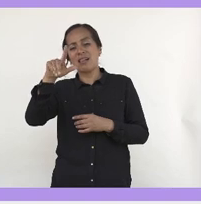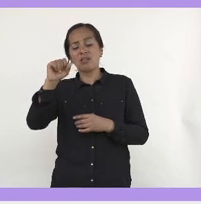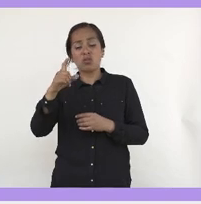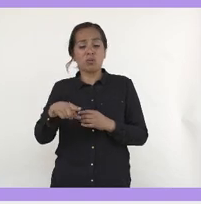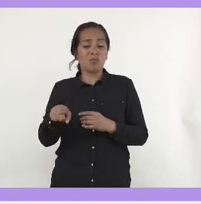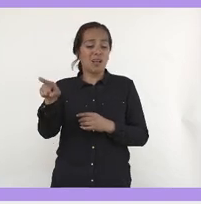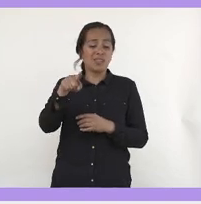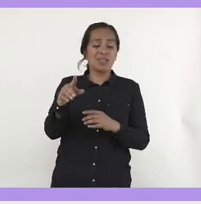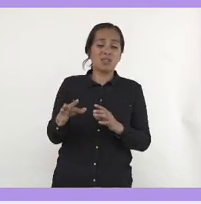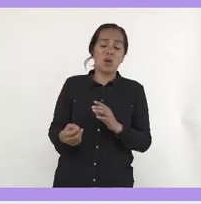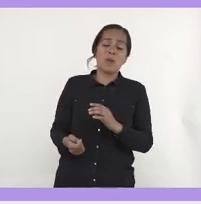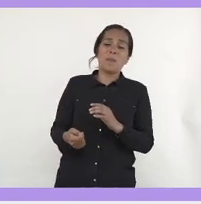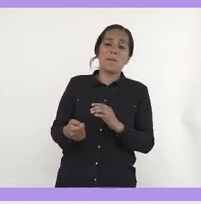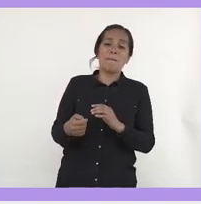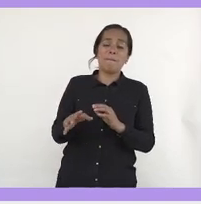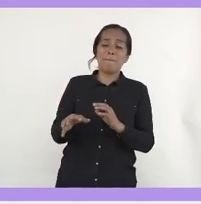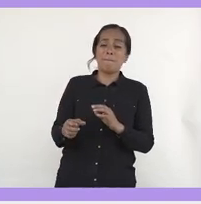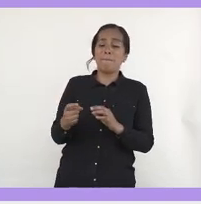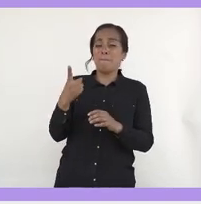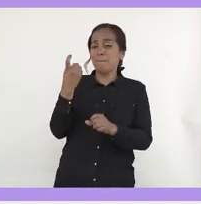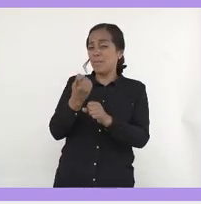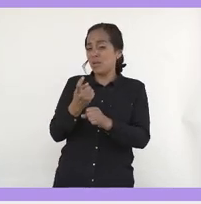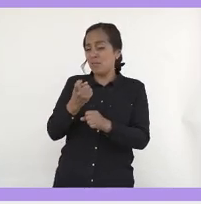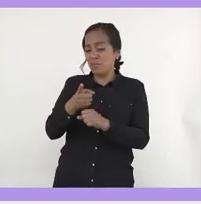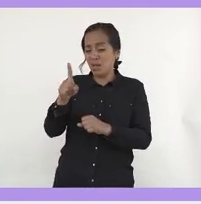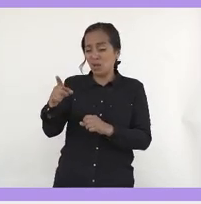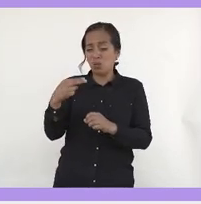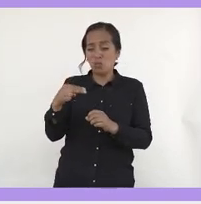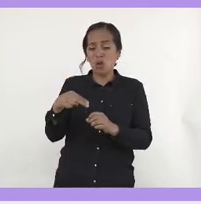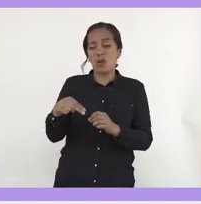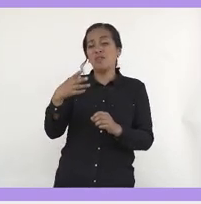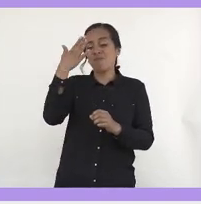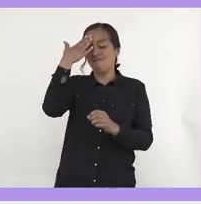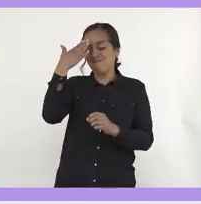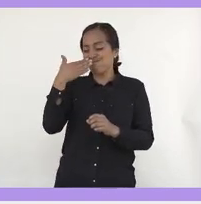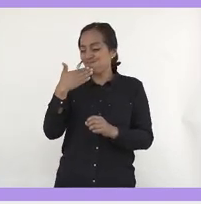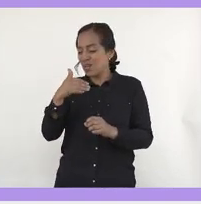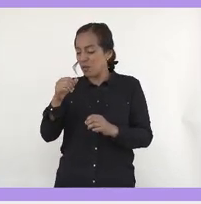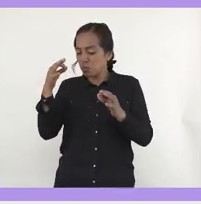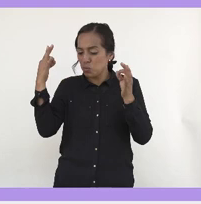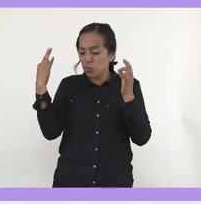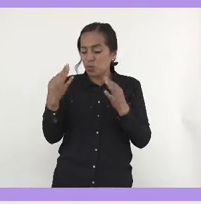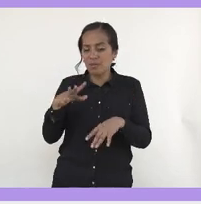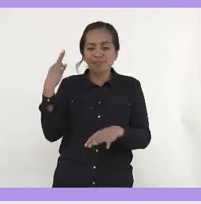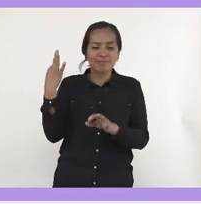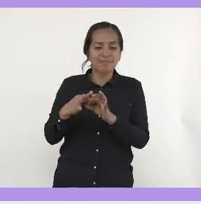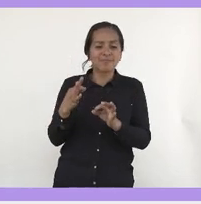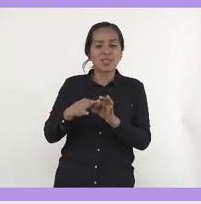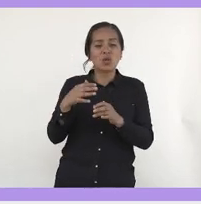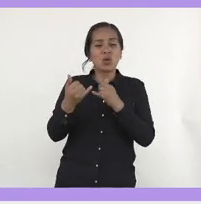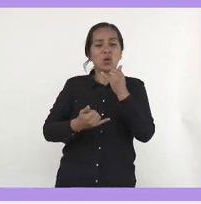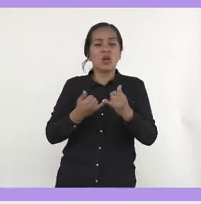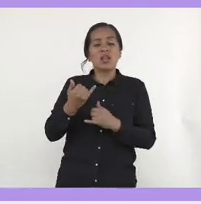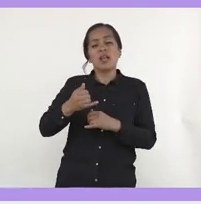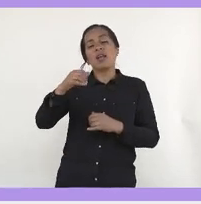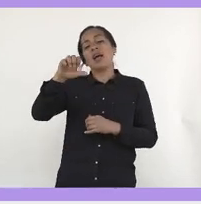primeras que fue nombrada como jugadora talento a nivel mundial luego Tuvimos una Hanna Gutiérrez y hoy tenemos una lisoto nuestro